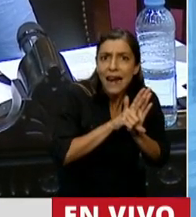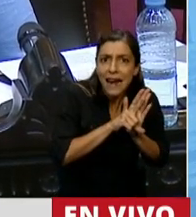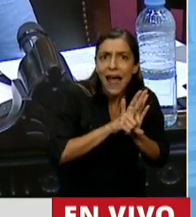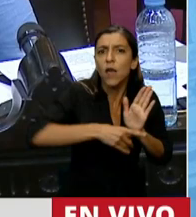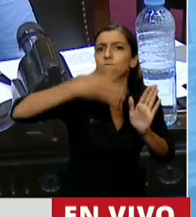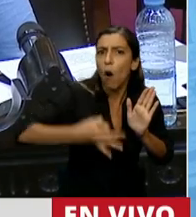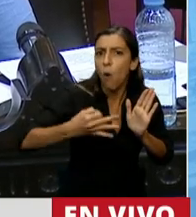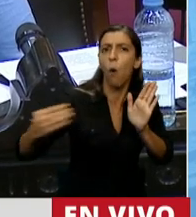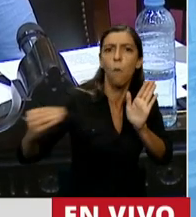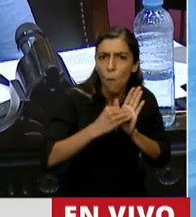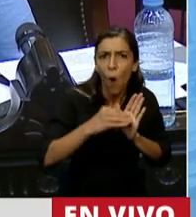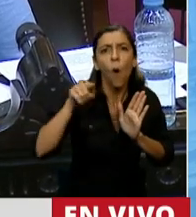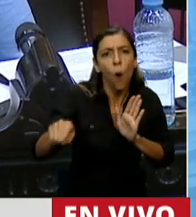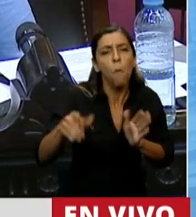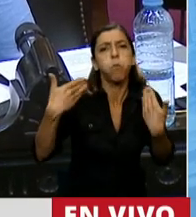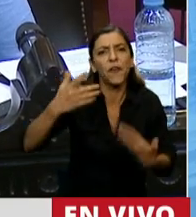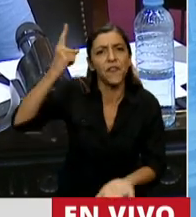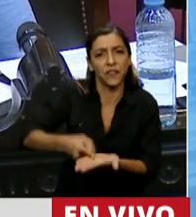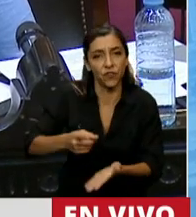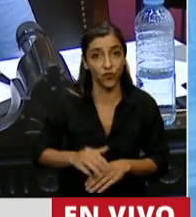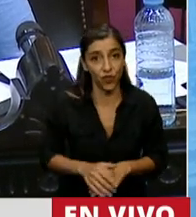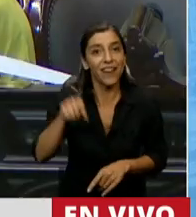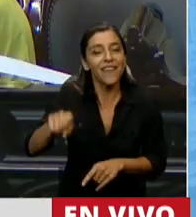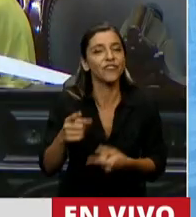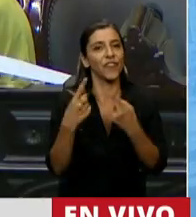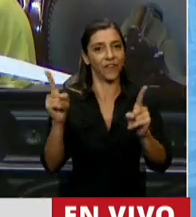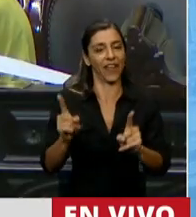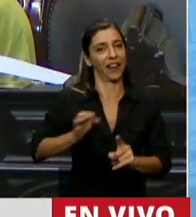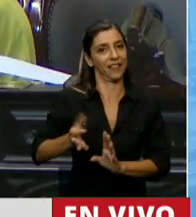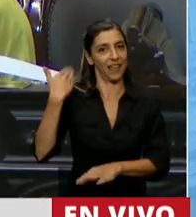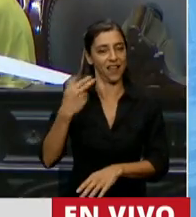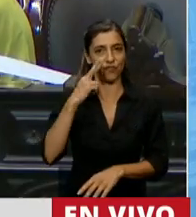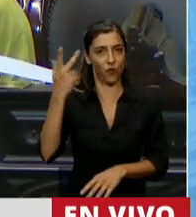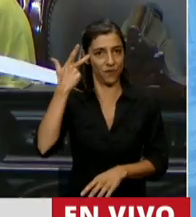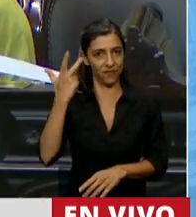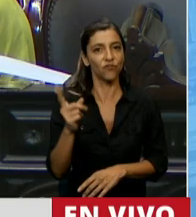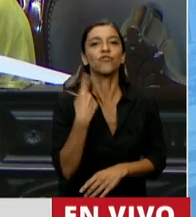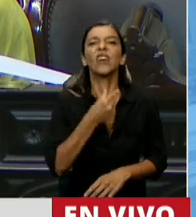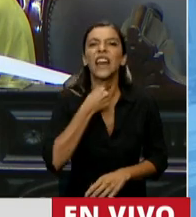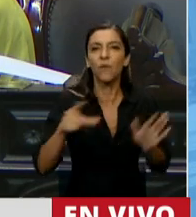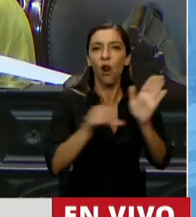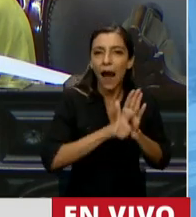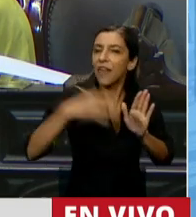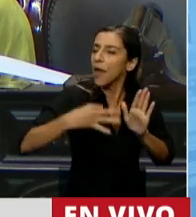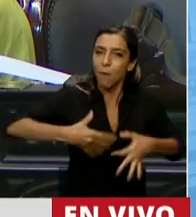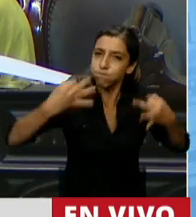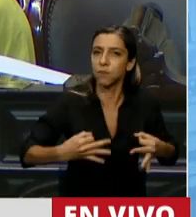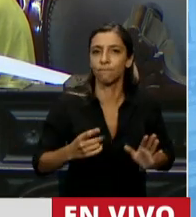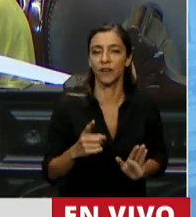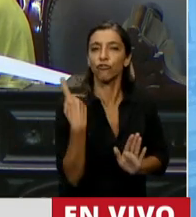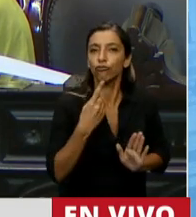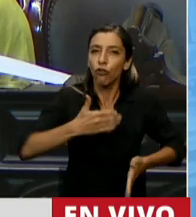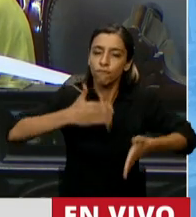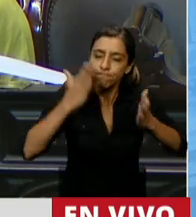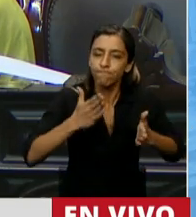el 2018 y es que nosotros vamos a garantizar que esto sea efectivamente ley. Y tenemos que comprometernos porque así